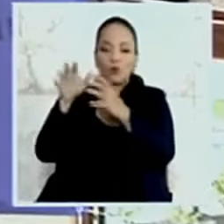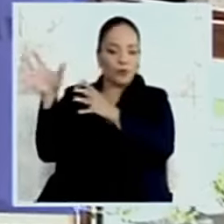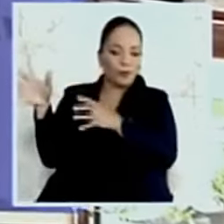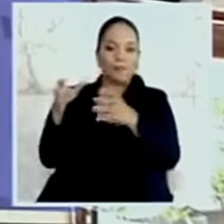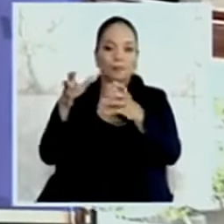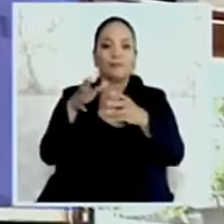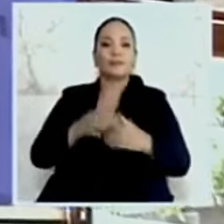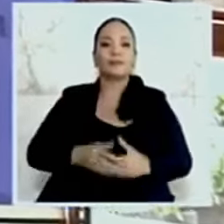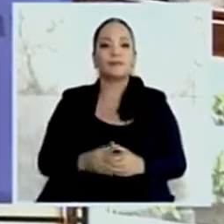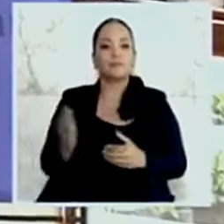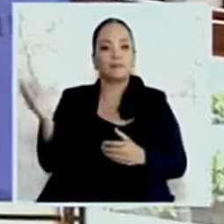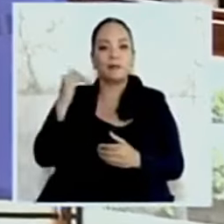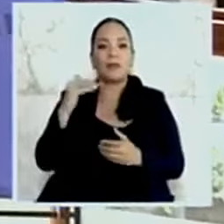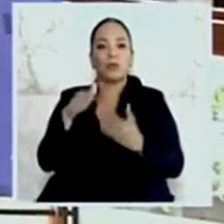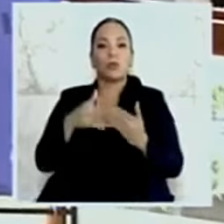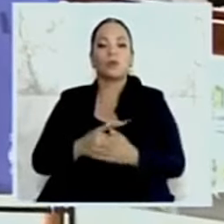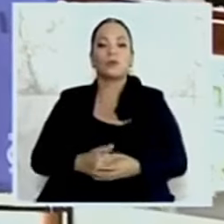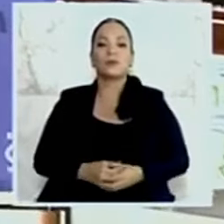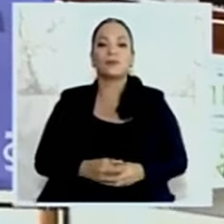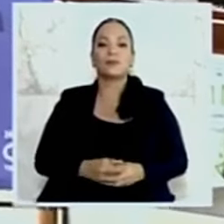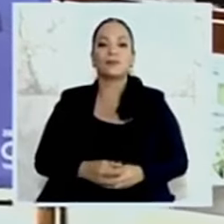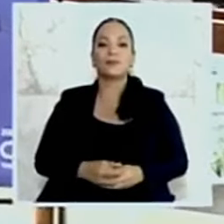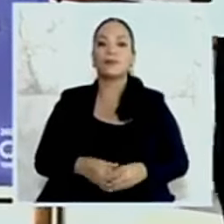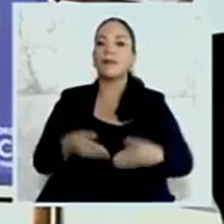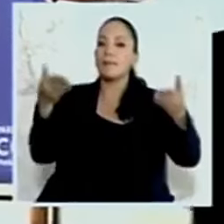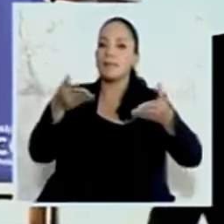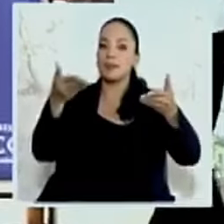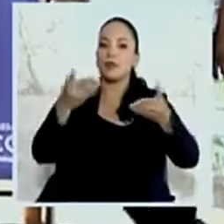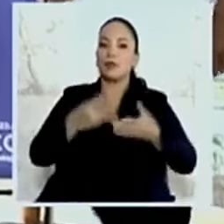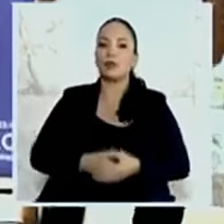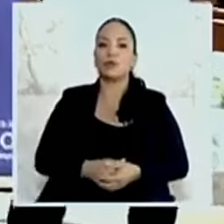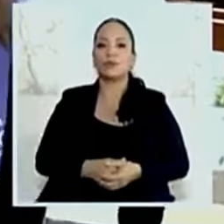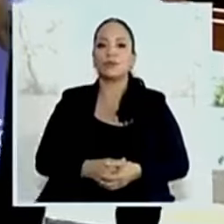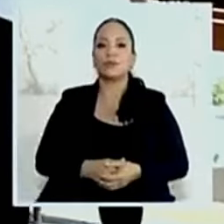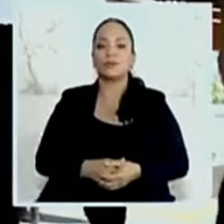Todos, aquí vamos todos. Bienvenidos.